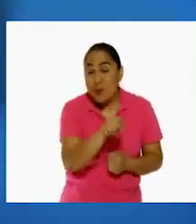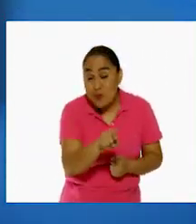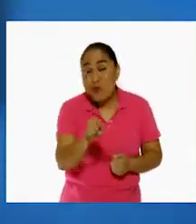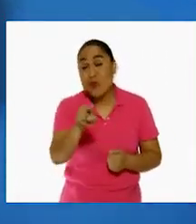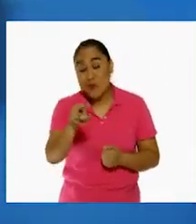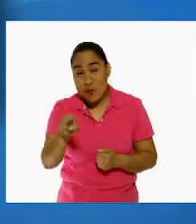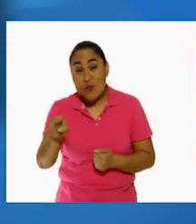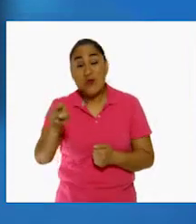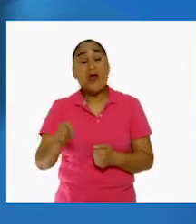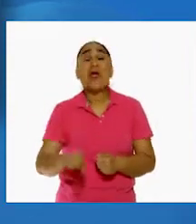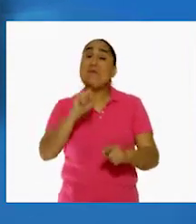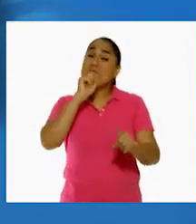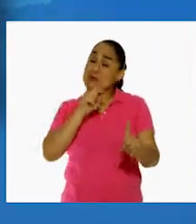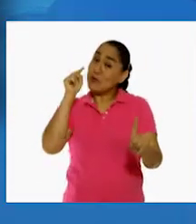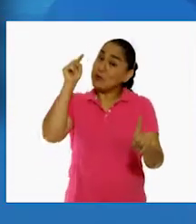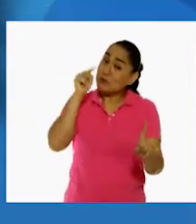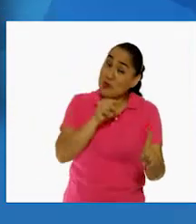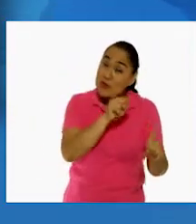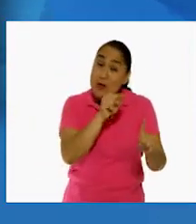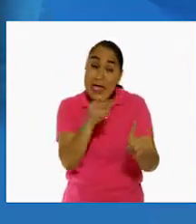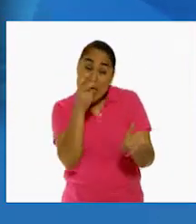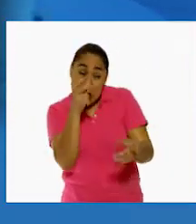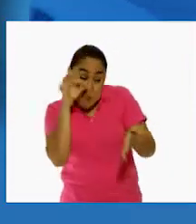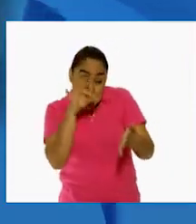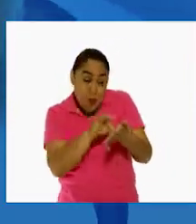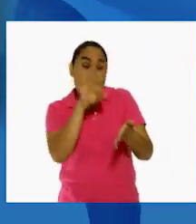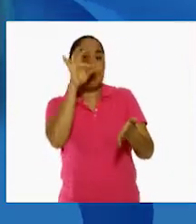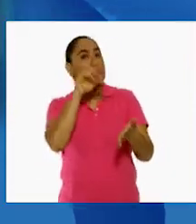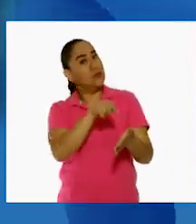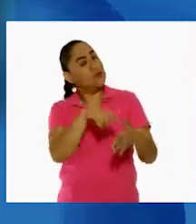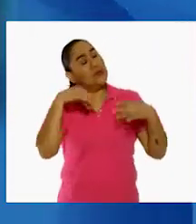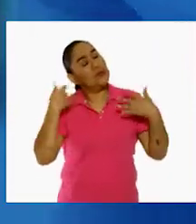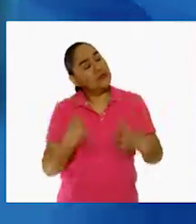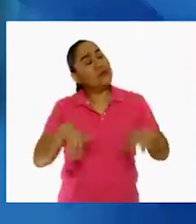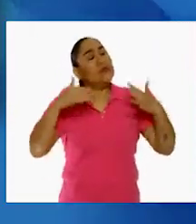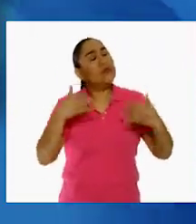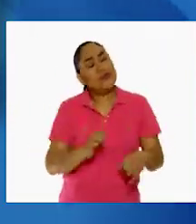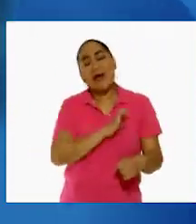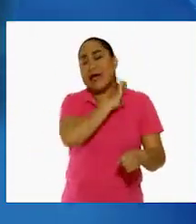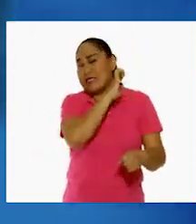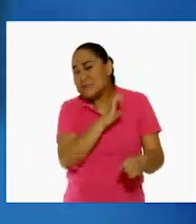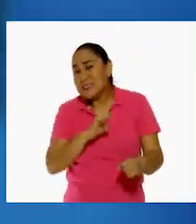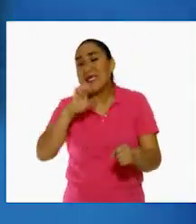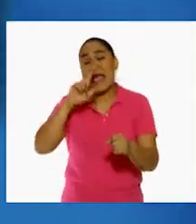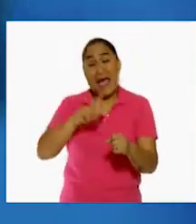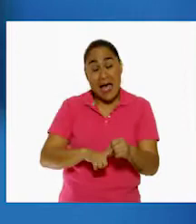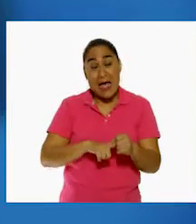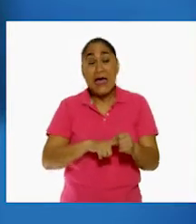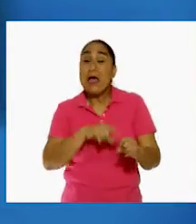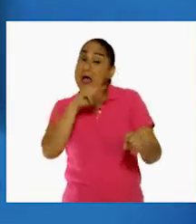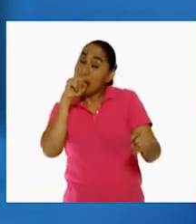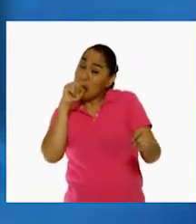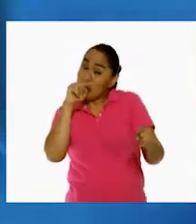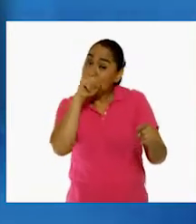eres tú, el punto y eres muy, muy especial.